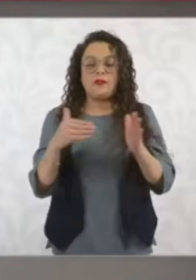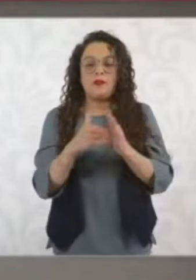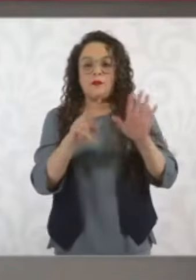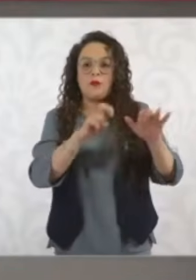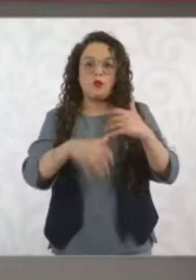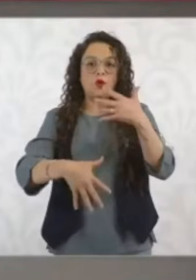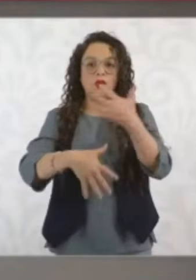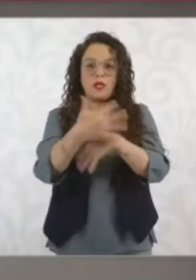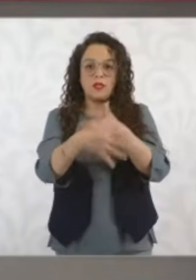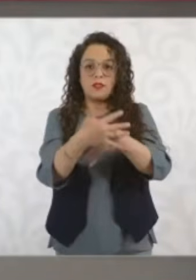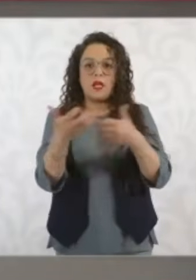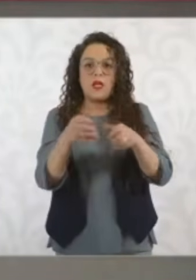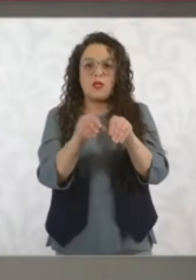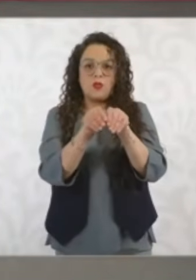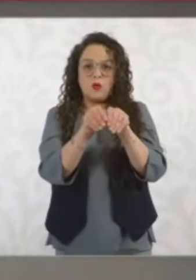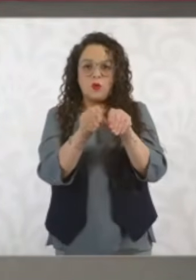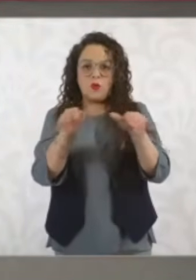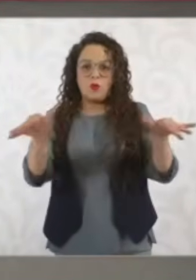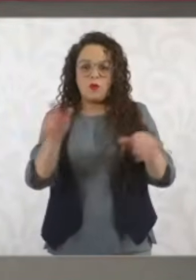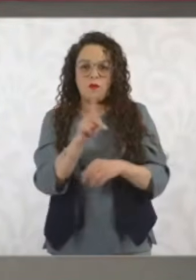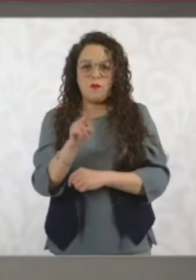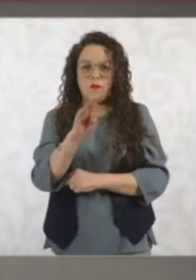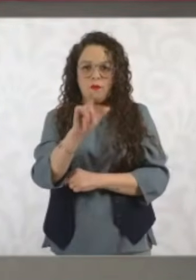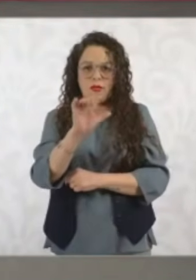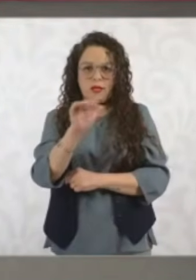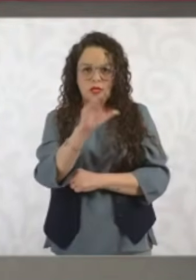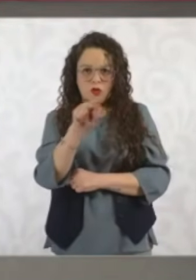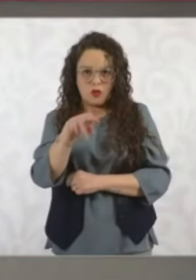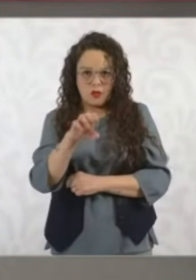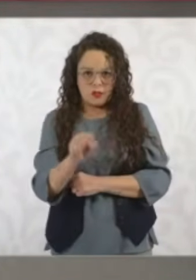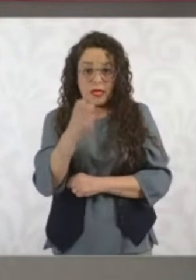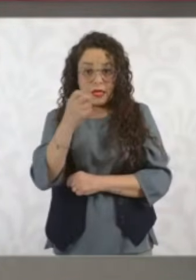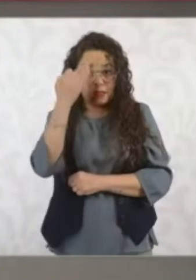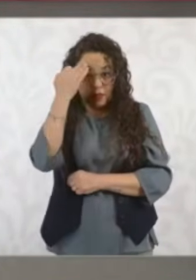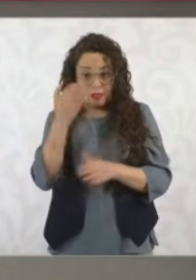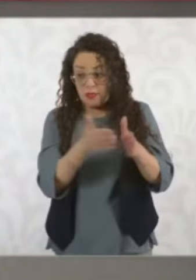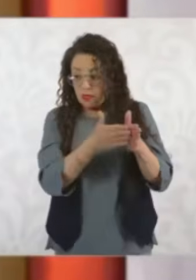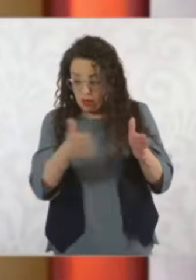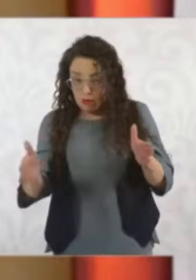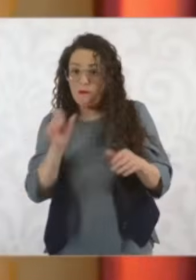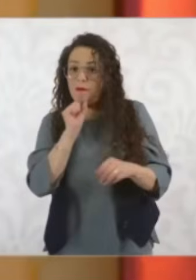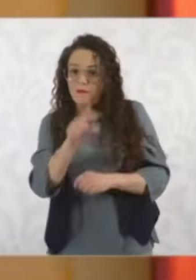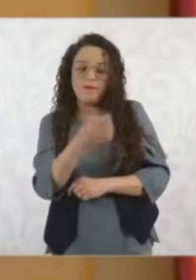67,215 publicaciones en este periodo. Ellos retoman,